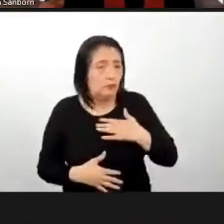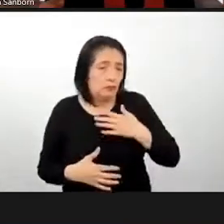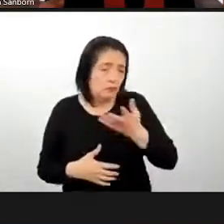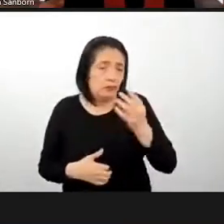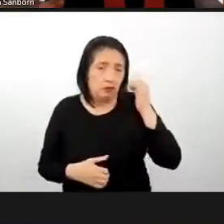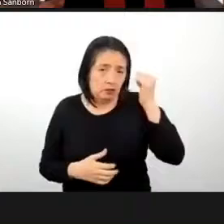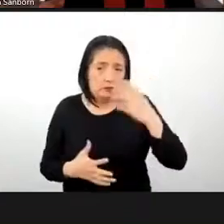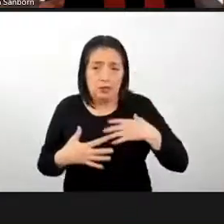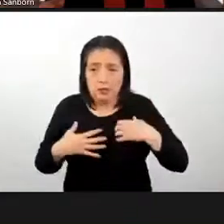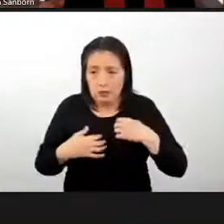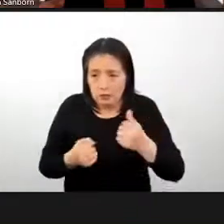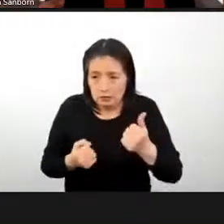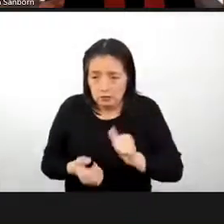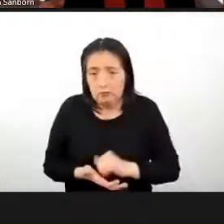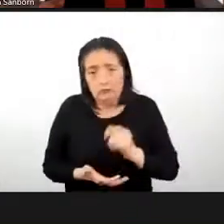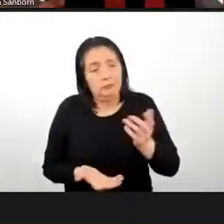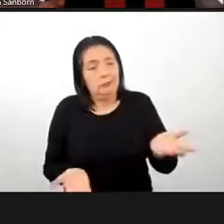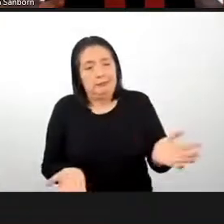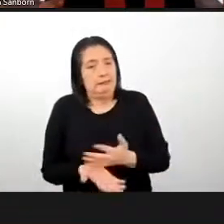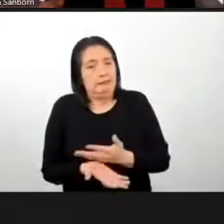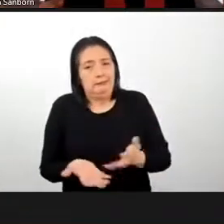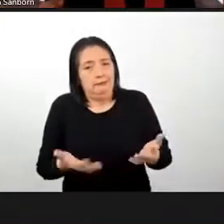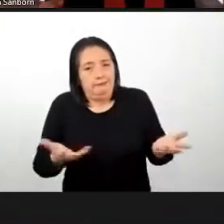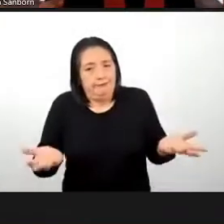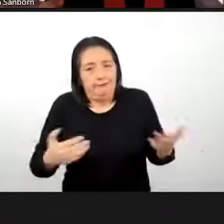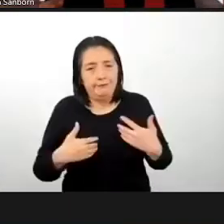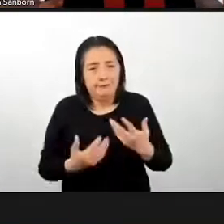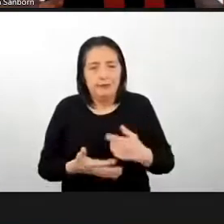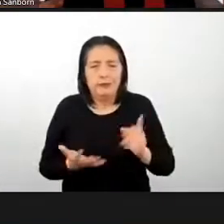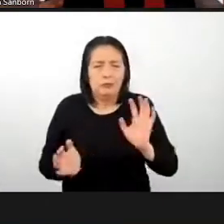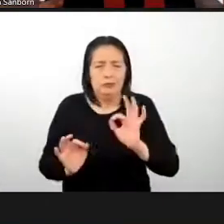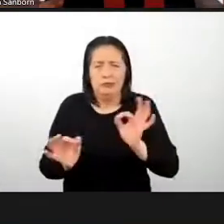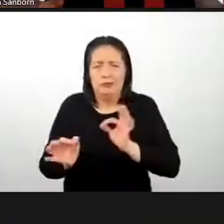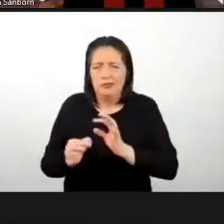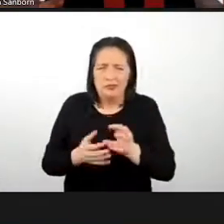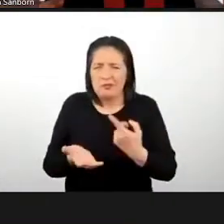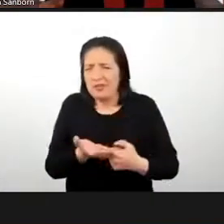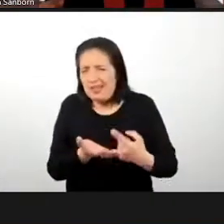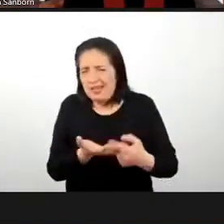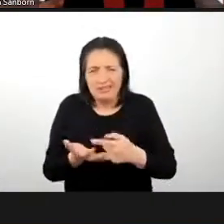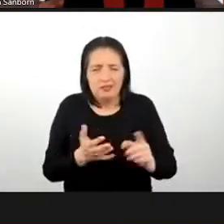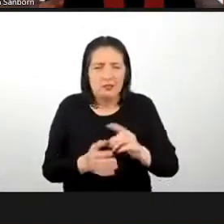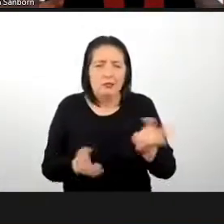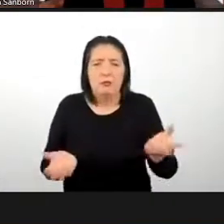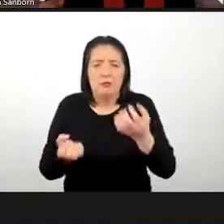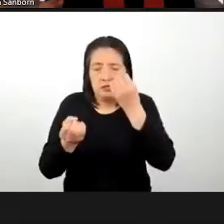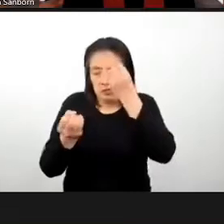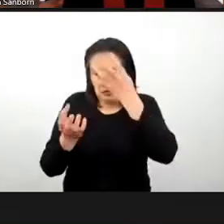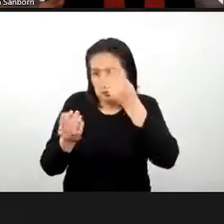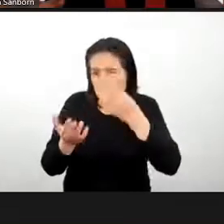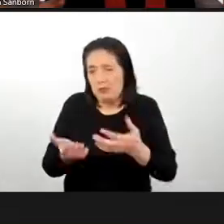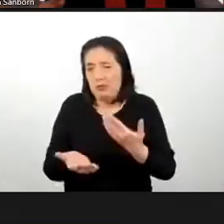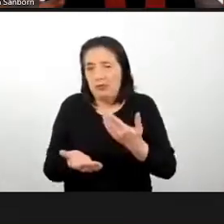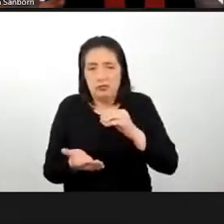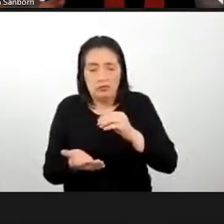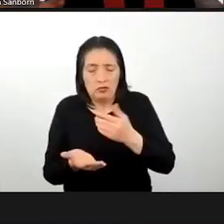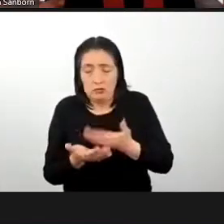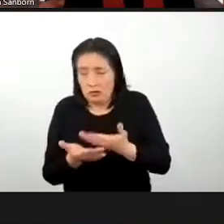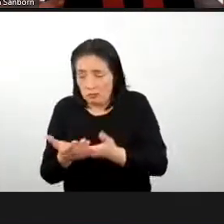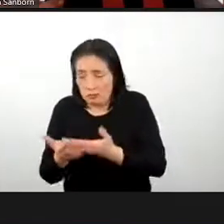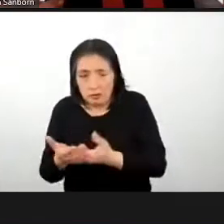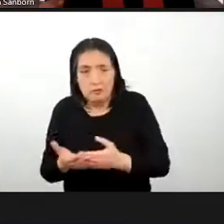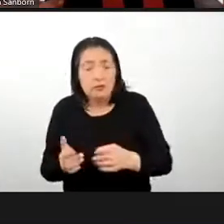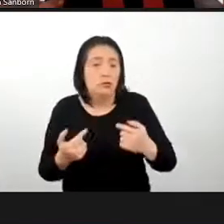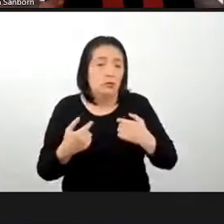derecho a la salud. Esto no puede ser. Es decir, yo no voy a entrar en la polémica porque no hay datos que lo demuestren y yo quiero ser empírico y demostrar